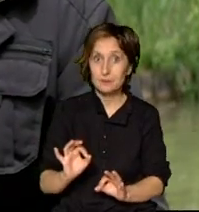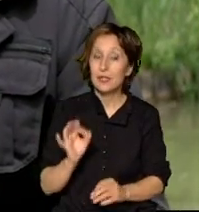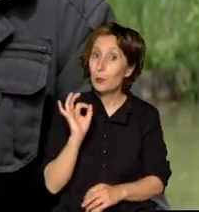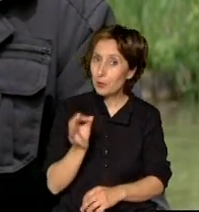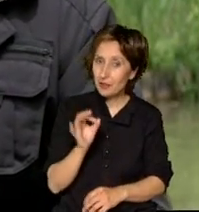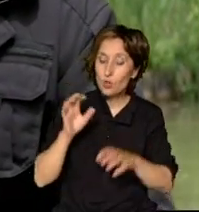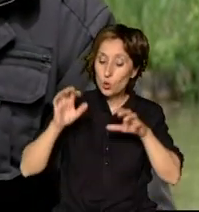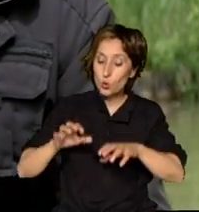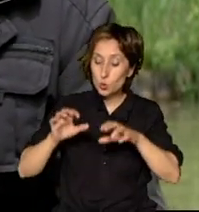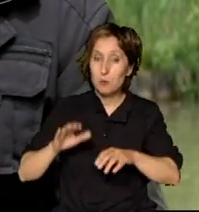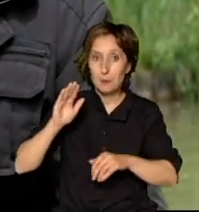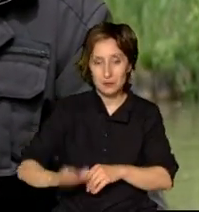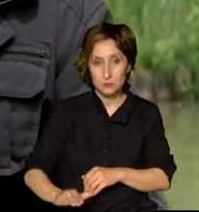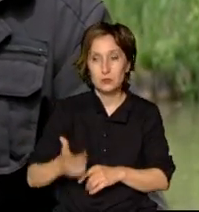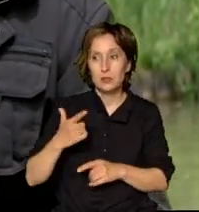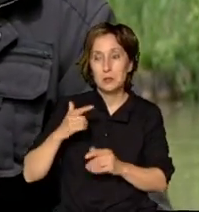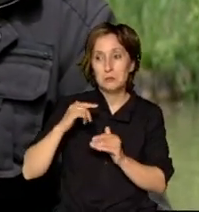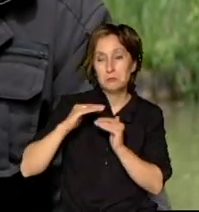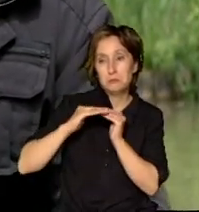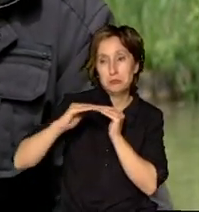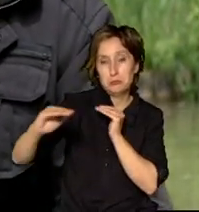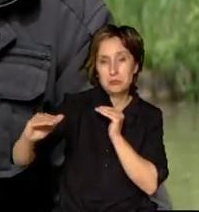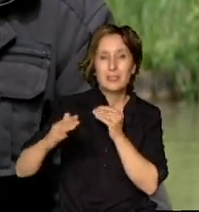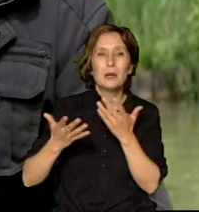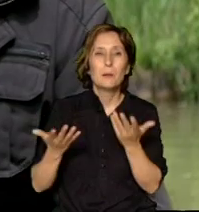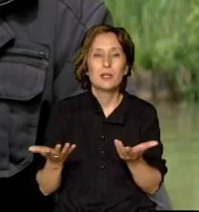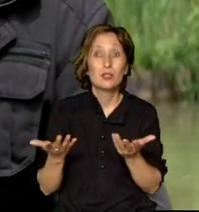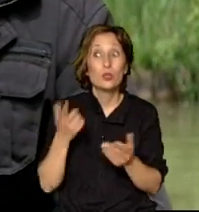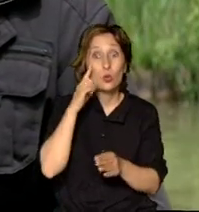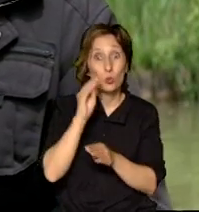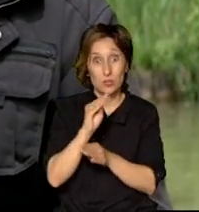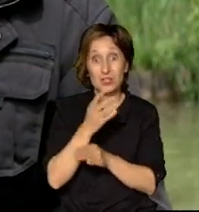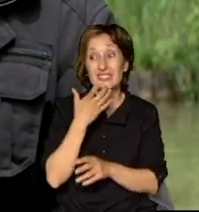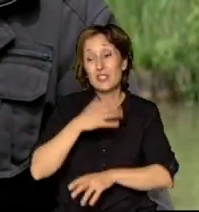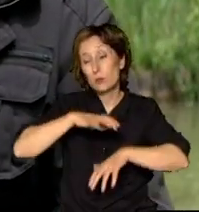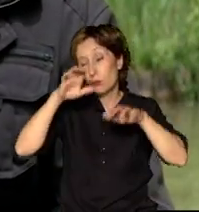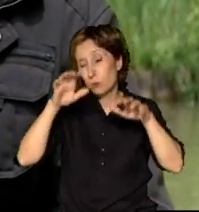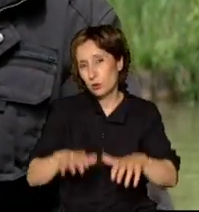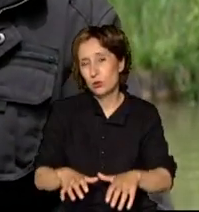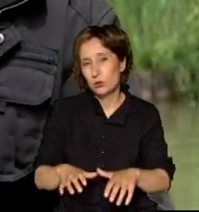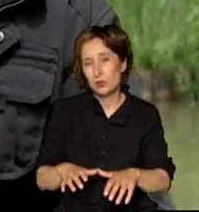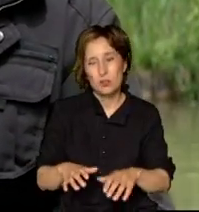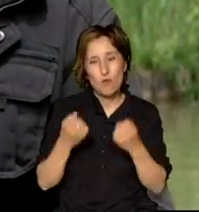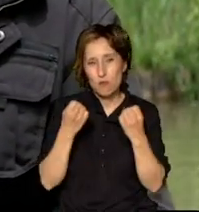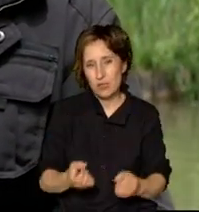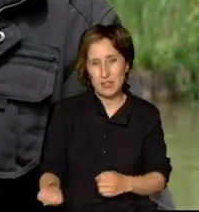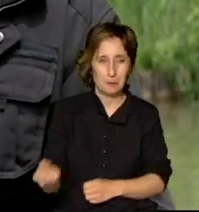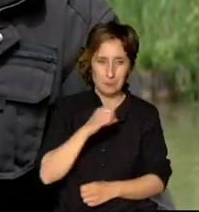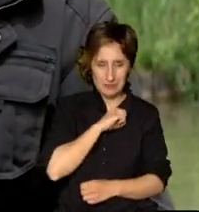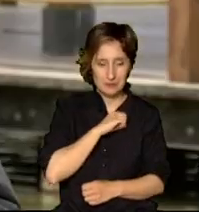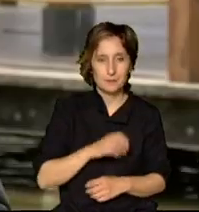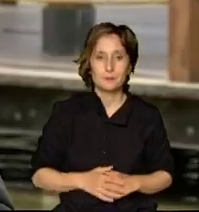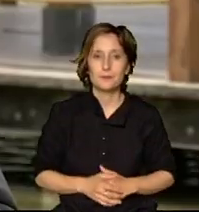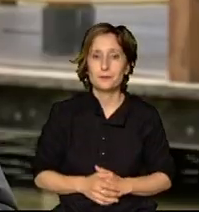llueve menos que aquí, la atmósfera es más estable, pero ojo, cuando lo hace, lo puede hacer con mucha más fuerza, ¿no?, que en el